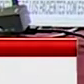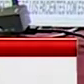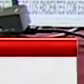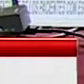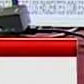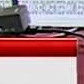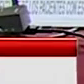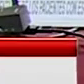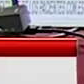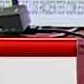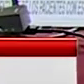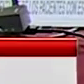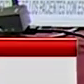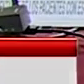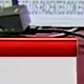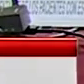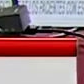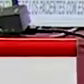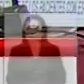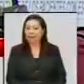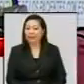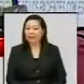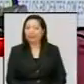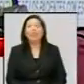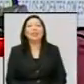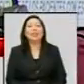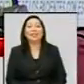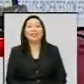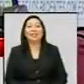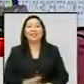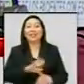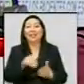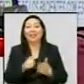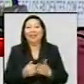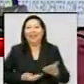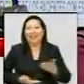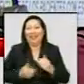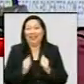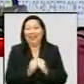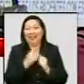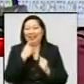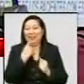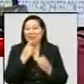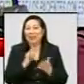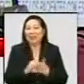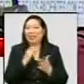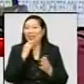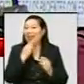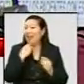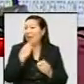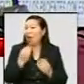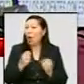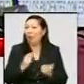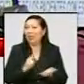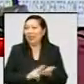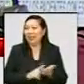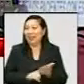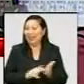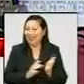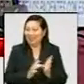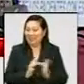sur tienen que ir al Almenara y por qué no tienen, porque le compete eso al Revagliati? ¿Por qué? Porque el Revagliati no hace